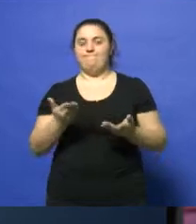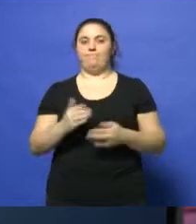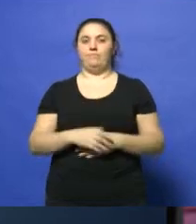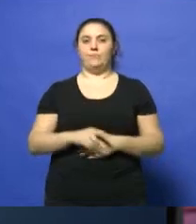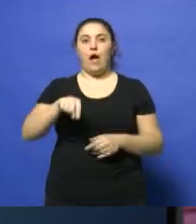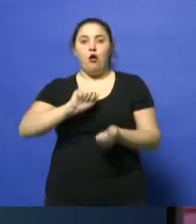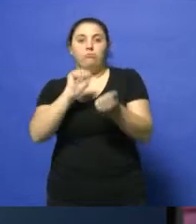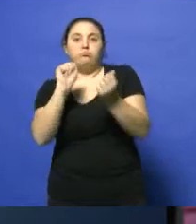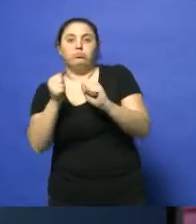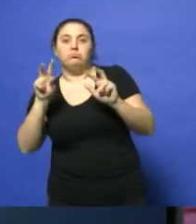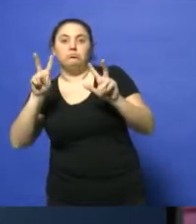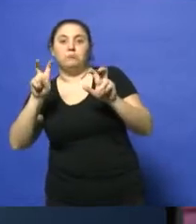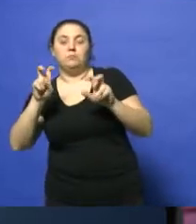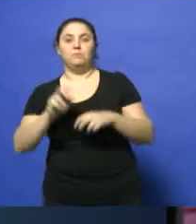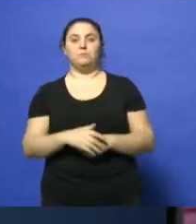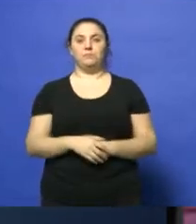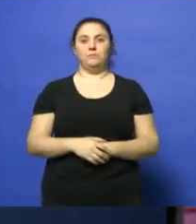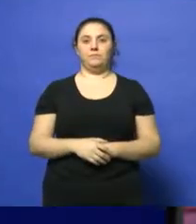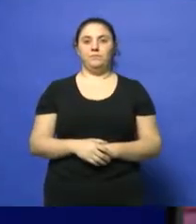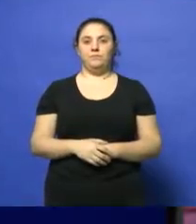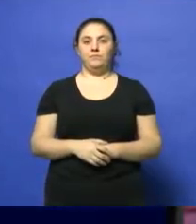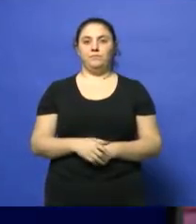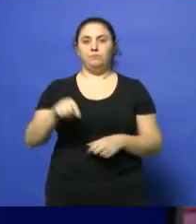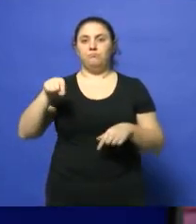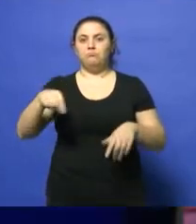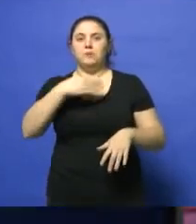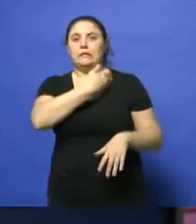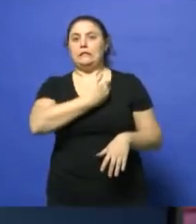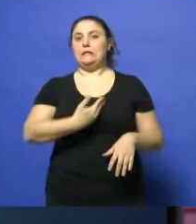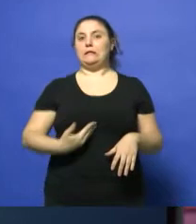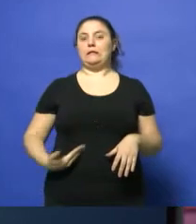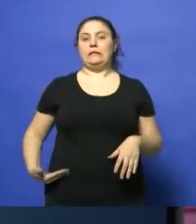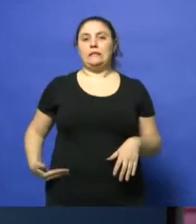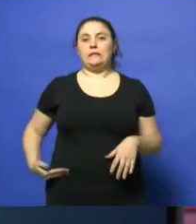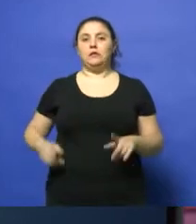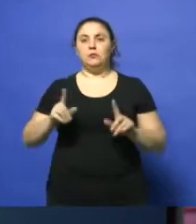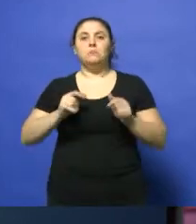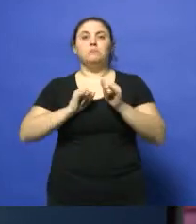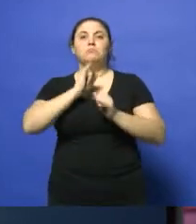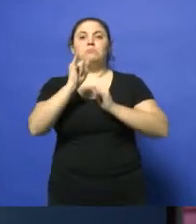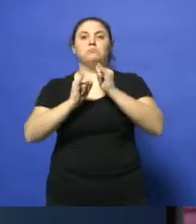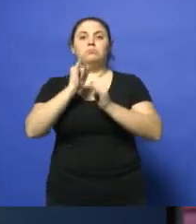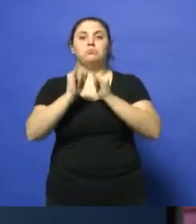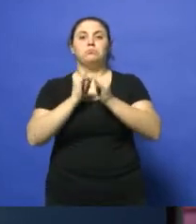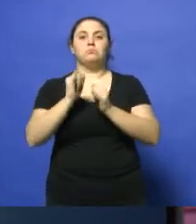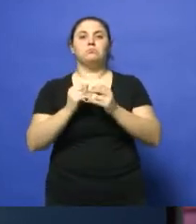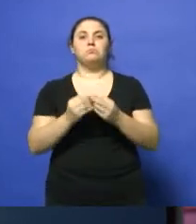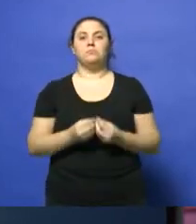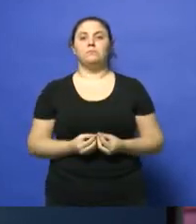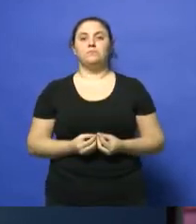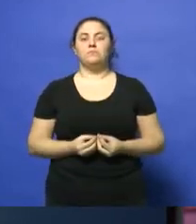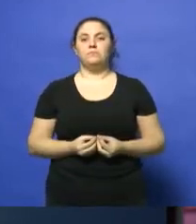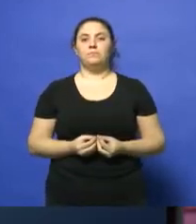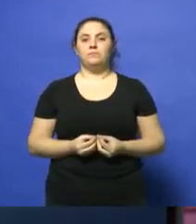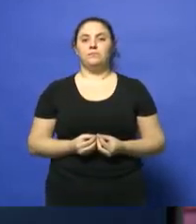Cambiamos de tema, en realidad seguimos dentro de la misma línea porque el intendente en la conferencia de prensa también habló de un tema que está en el tapete hoy,